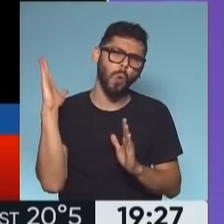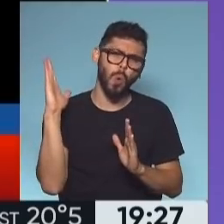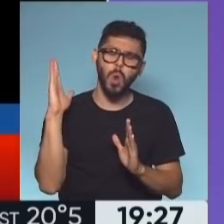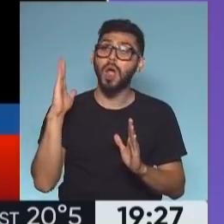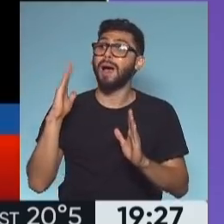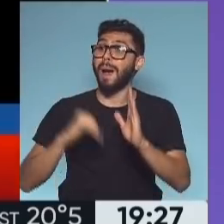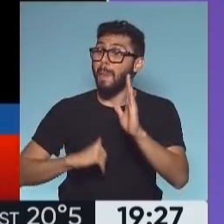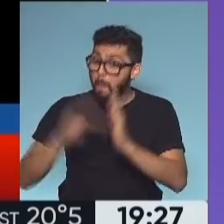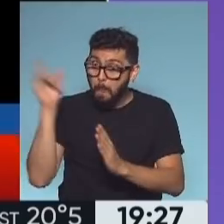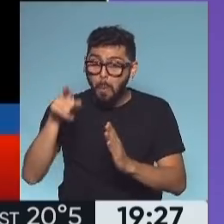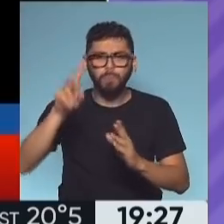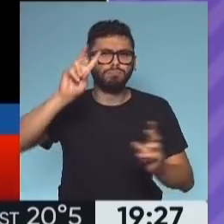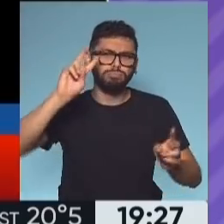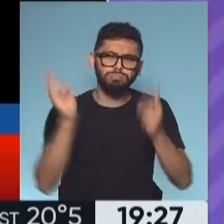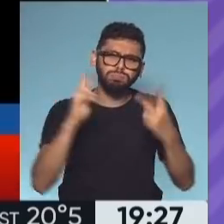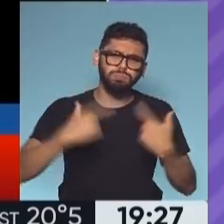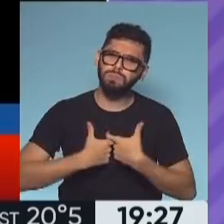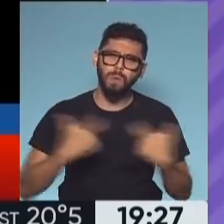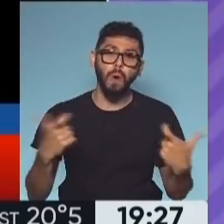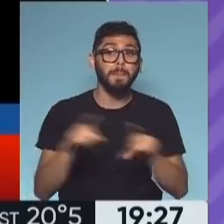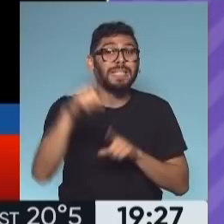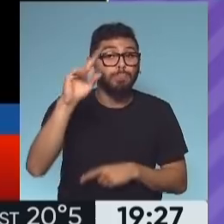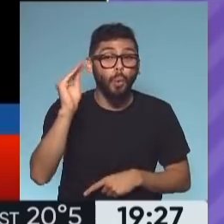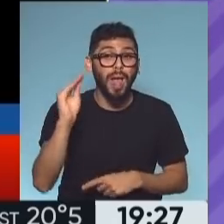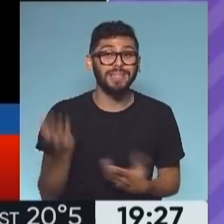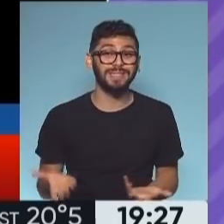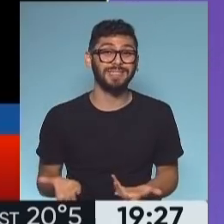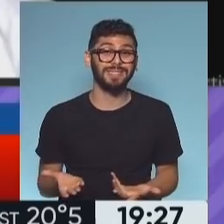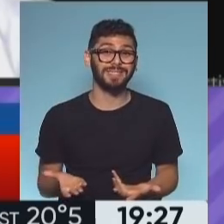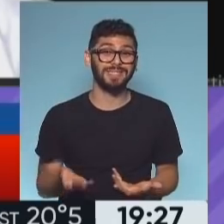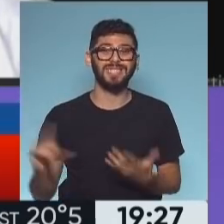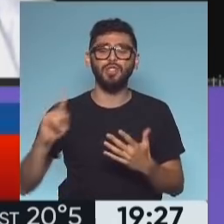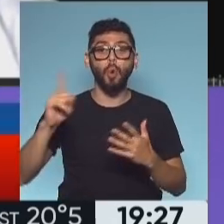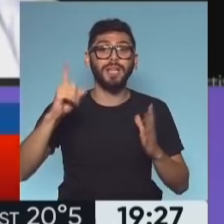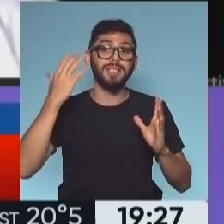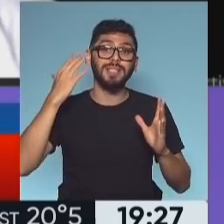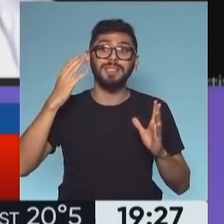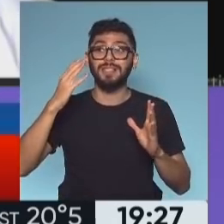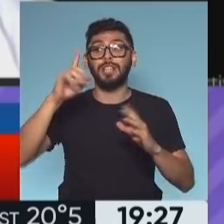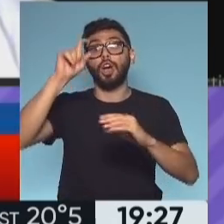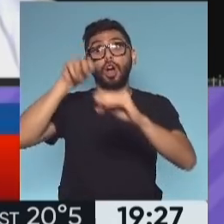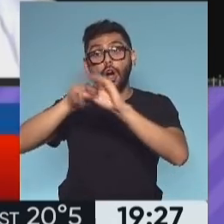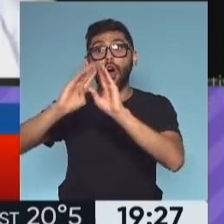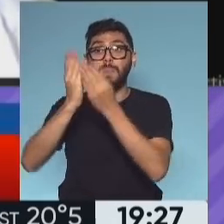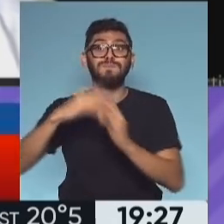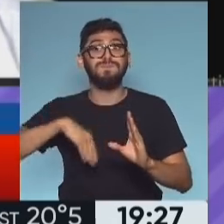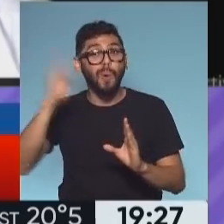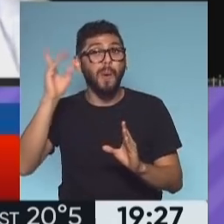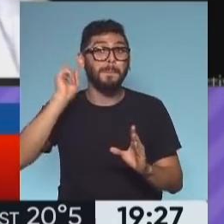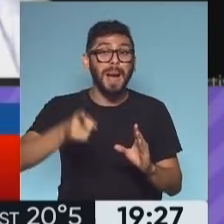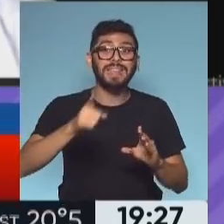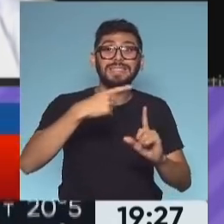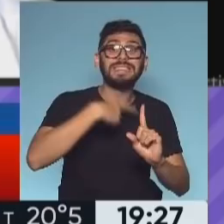aumentar abruptamente. Como está sucediendo en Brasil, donde no solamente están colapsados los hospitales, sino también